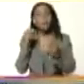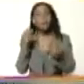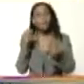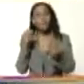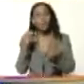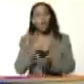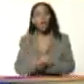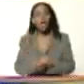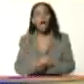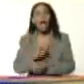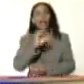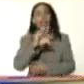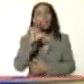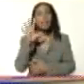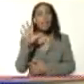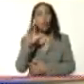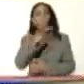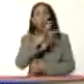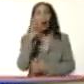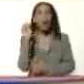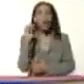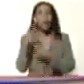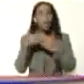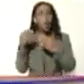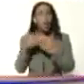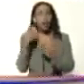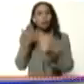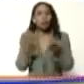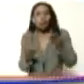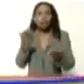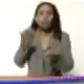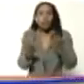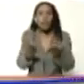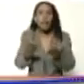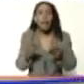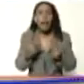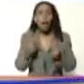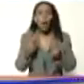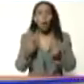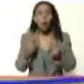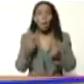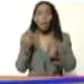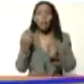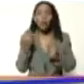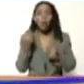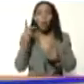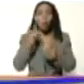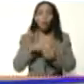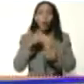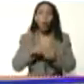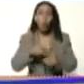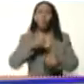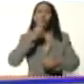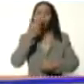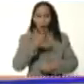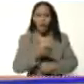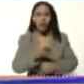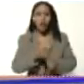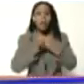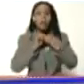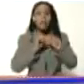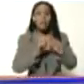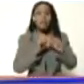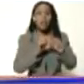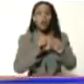a treinta y cinco a cuarenta y la economía al tener un precio de petróleo bueno y fijo